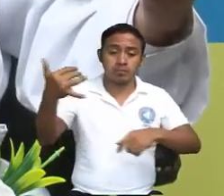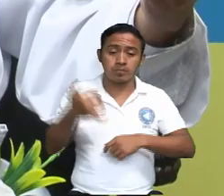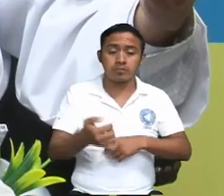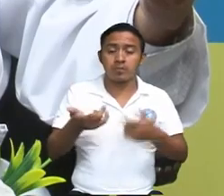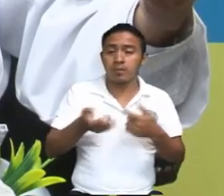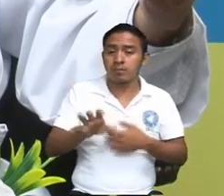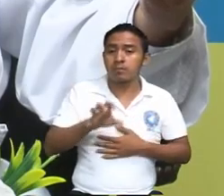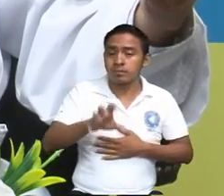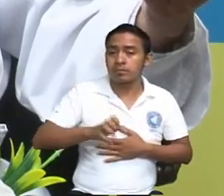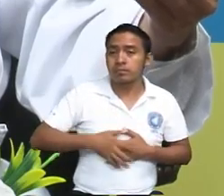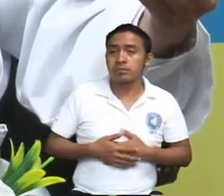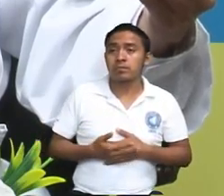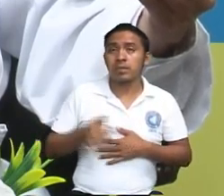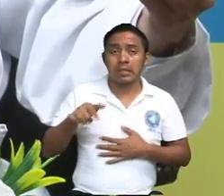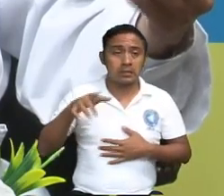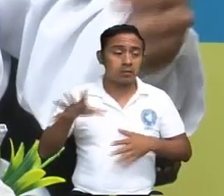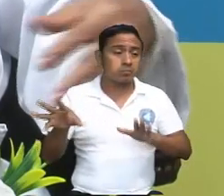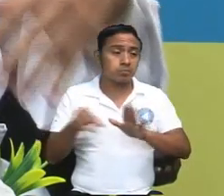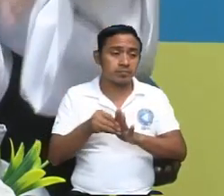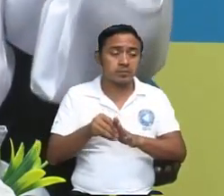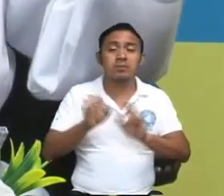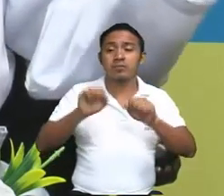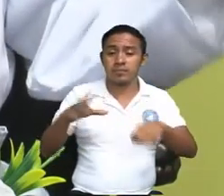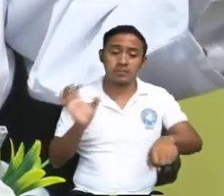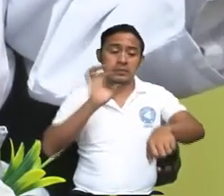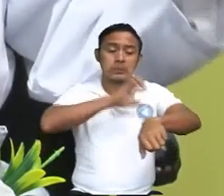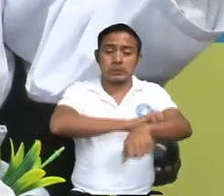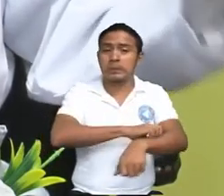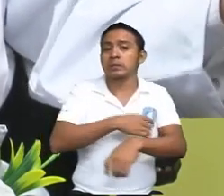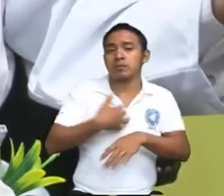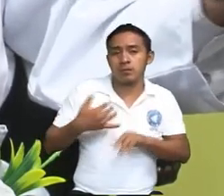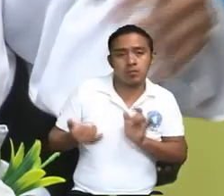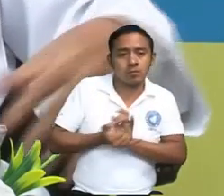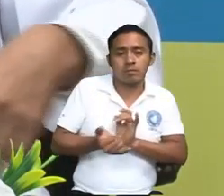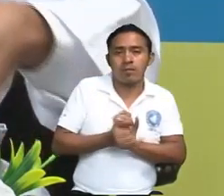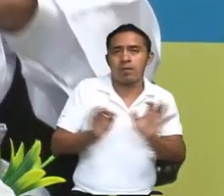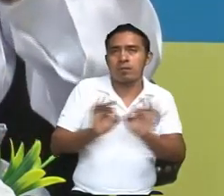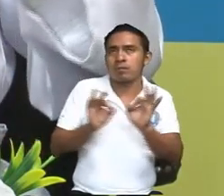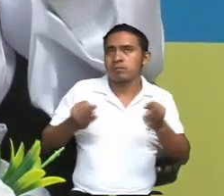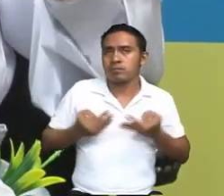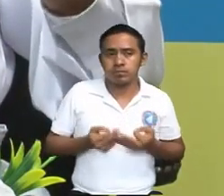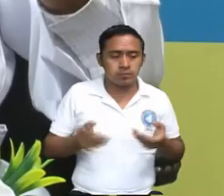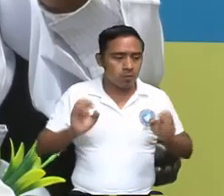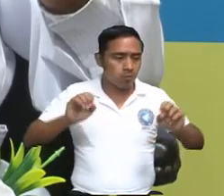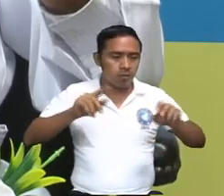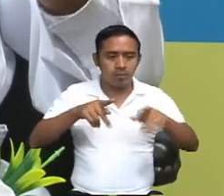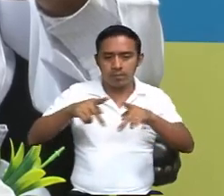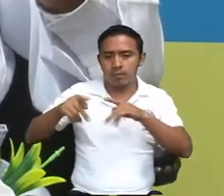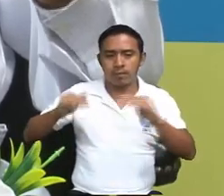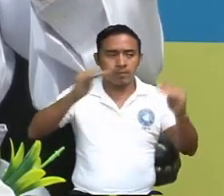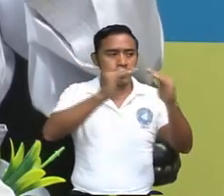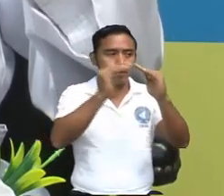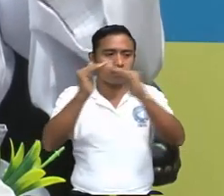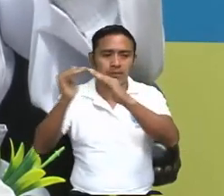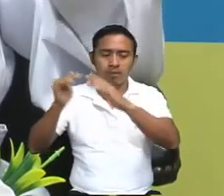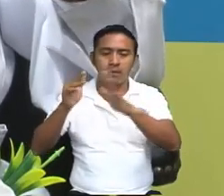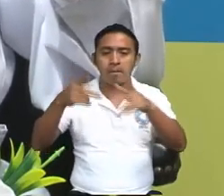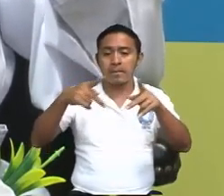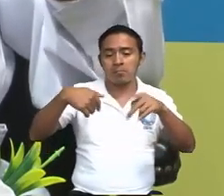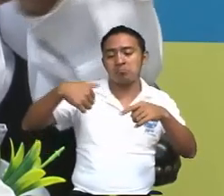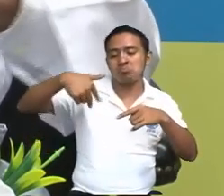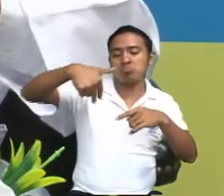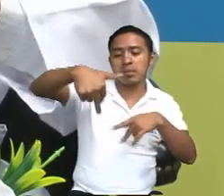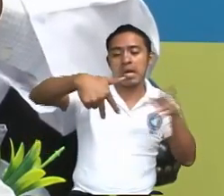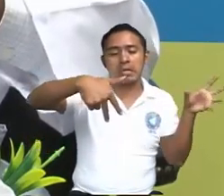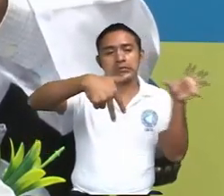perrito, porque si el perrito le da rabia, nos puede lesionar a nosotros, a la familia, o a los vecinos, o al que vaya pasando,